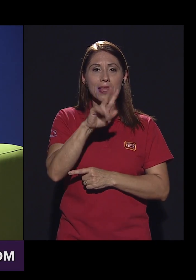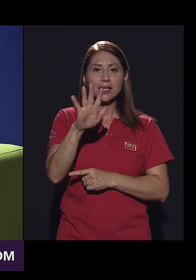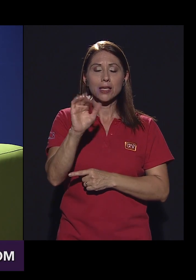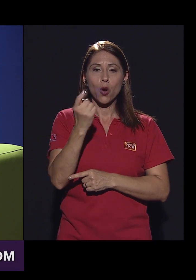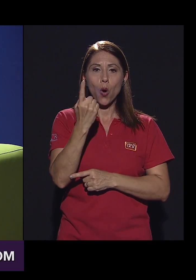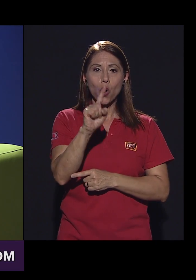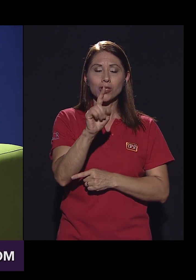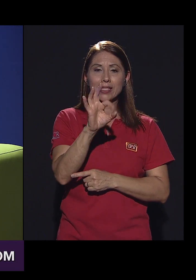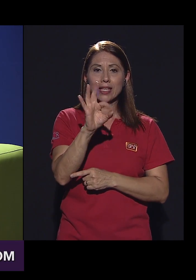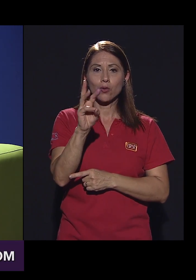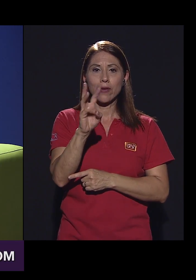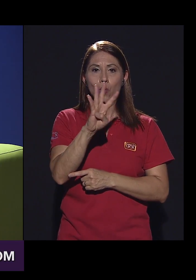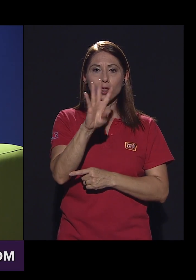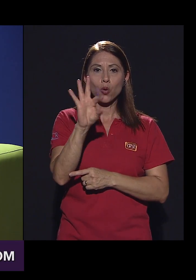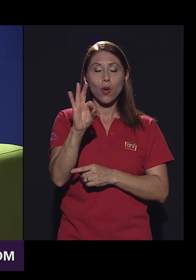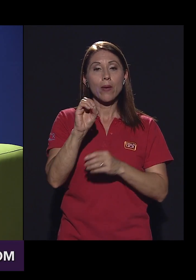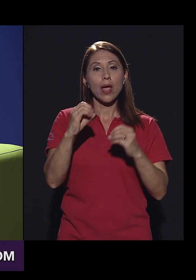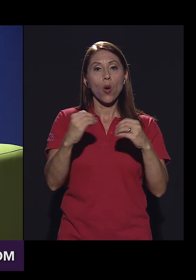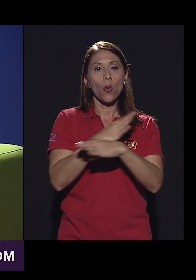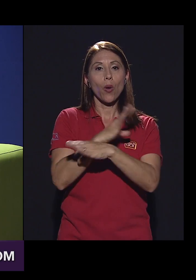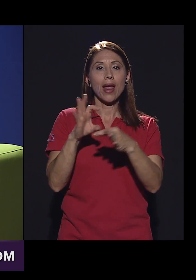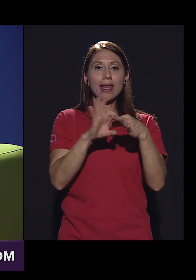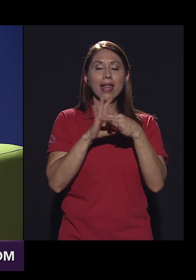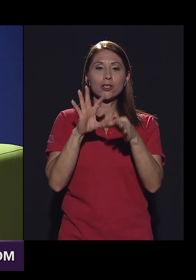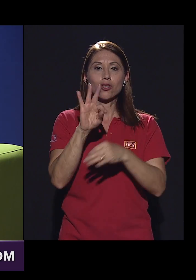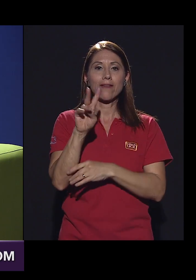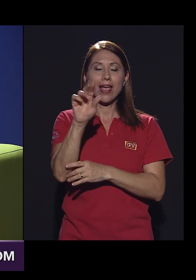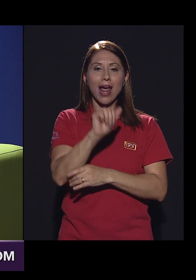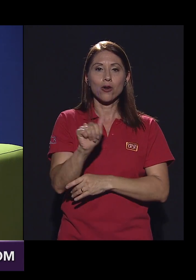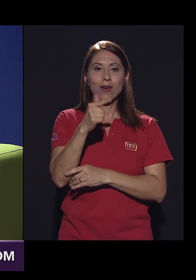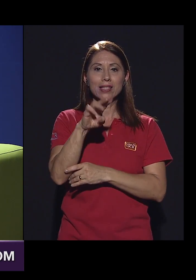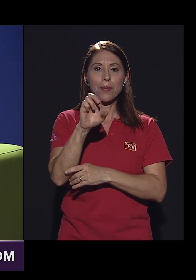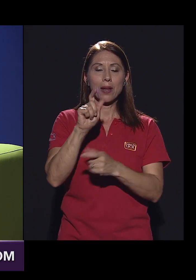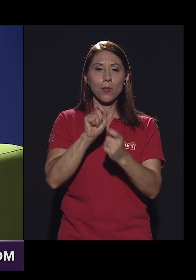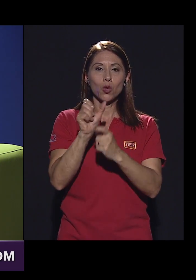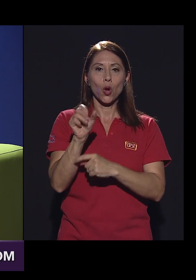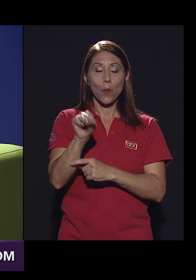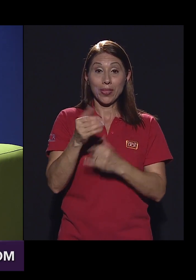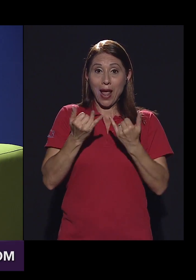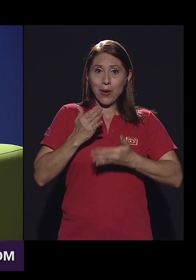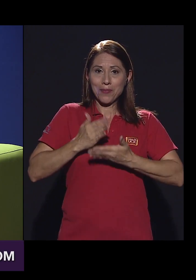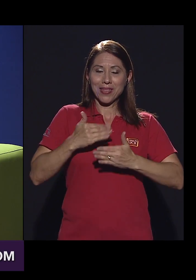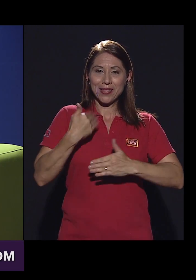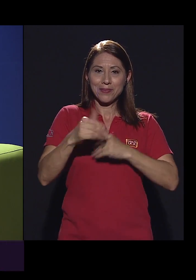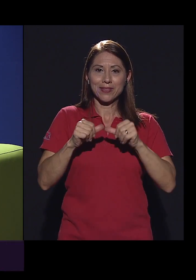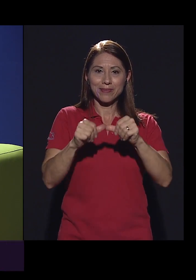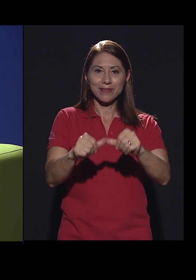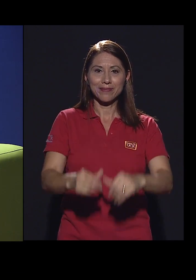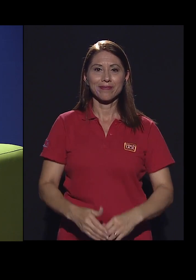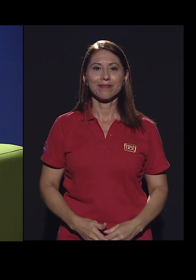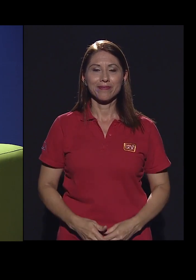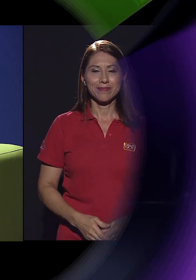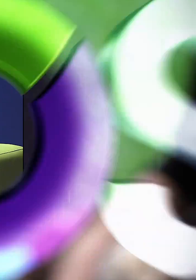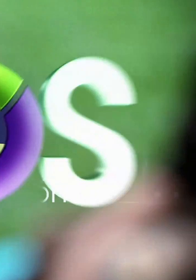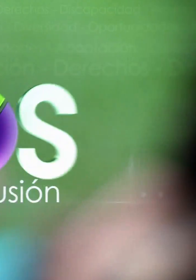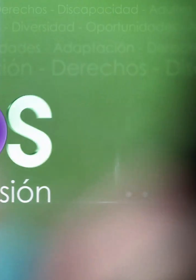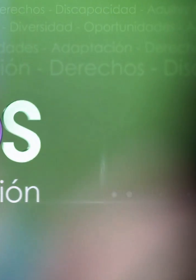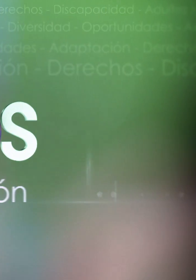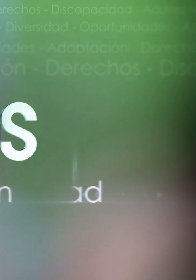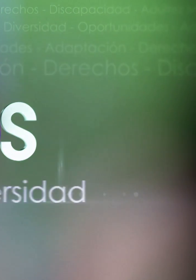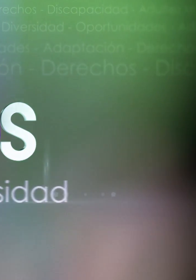al 2511-6949 o escribiendo a nexostv@gmail.com. Vamos a una pausa y ya pronto estamos de